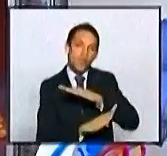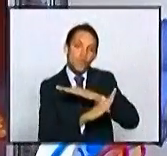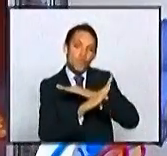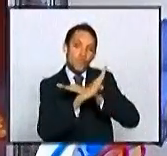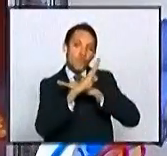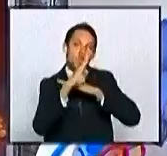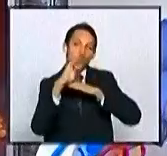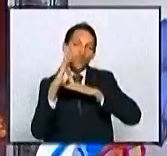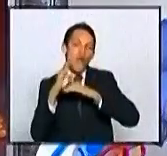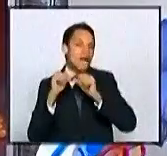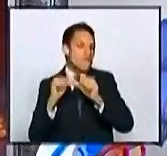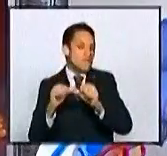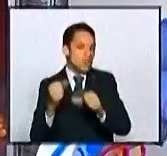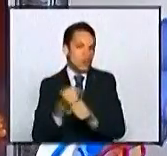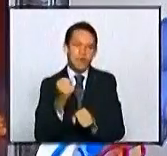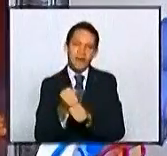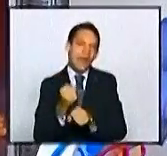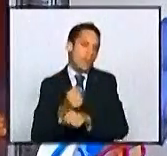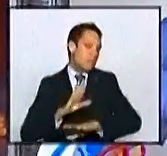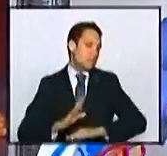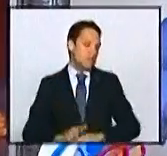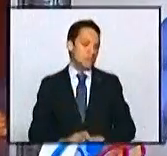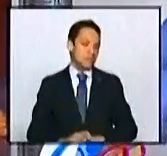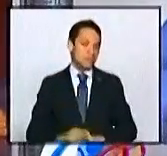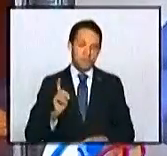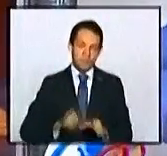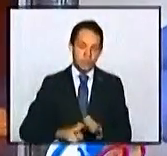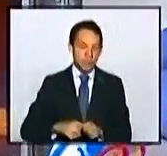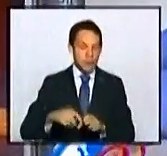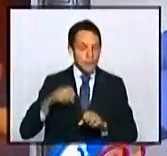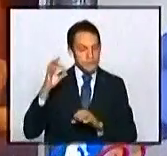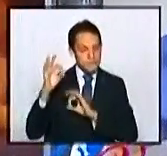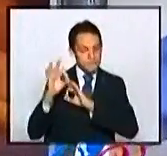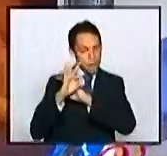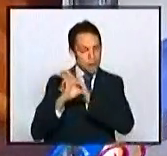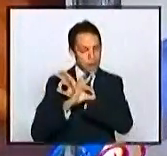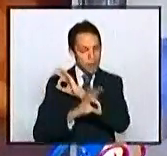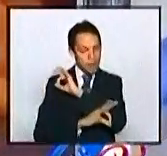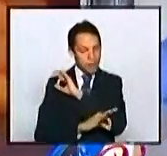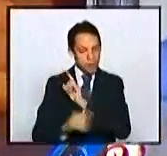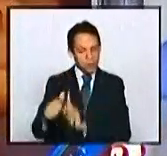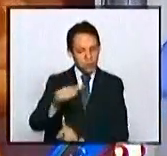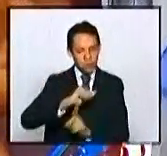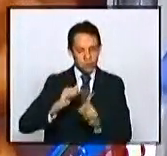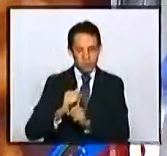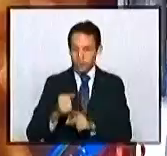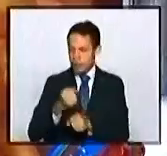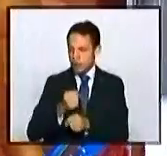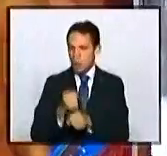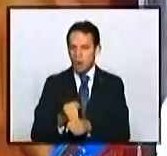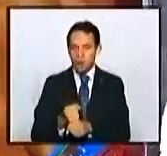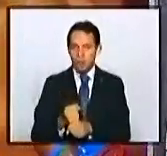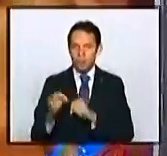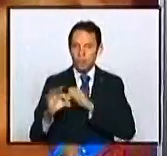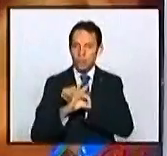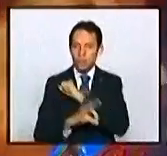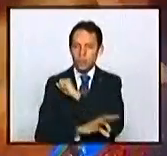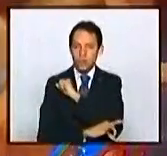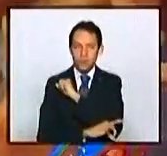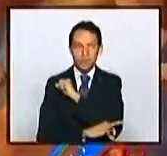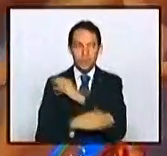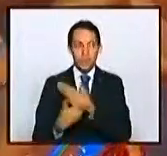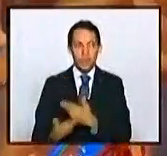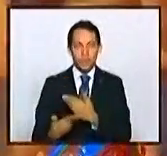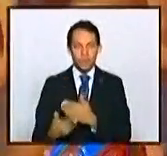la parte de la psicología laboral, empresarial, social, es decir, lo que hay fuera de